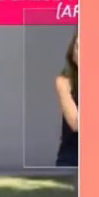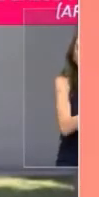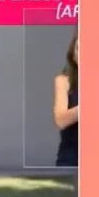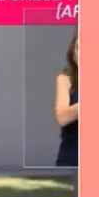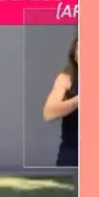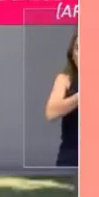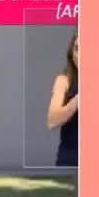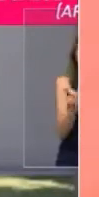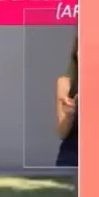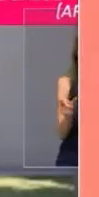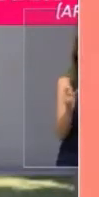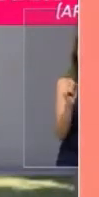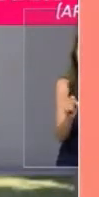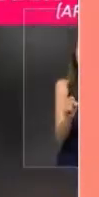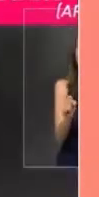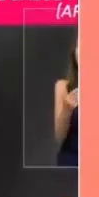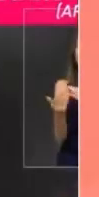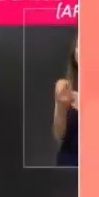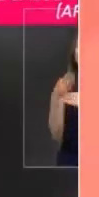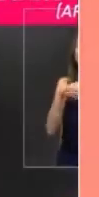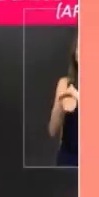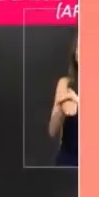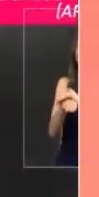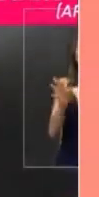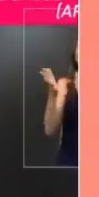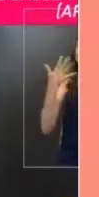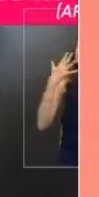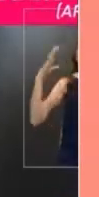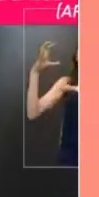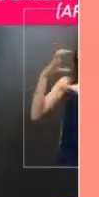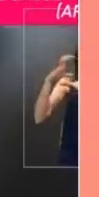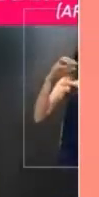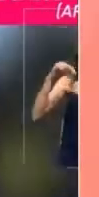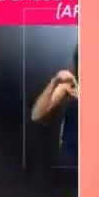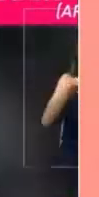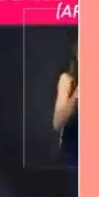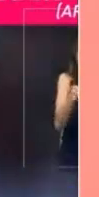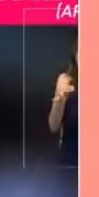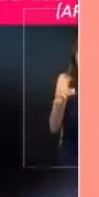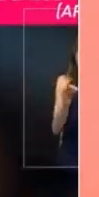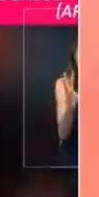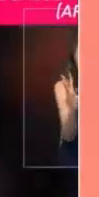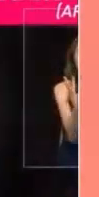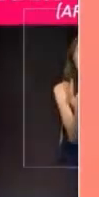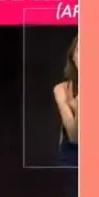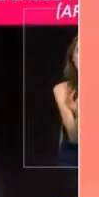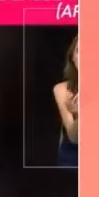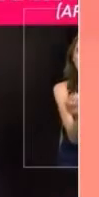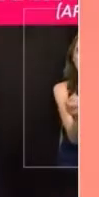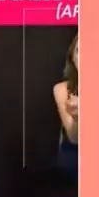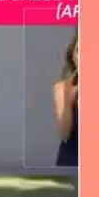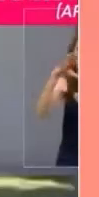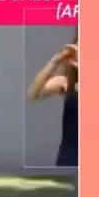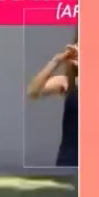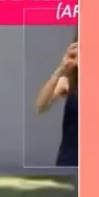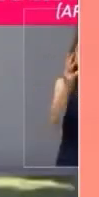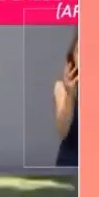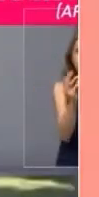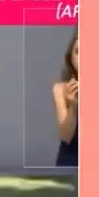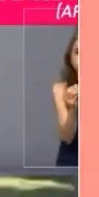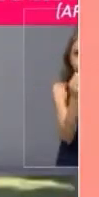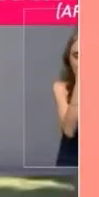penalmente bajo la figura de posesión, digamos, de estos elementos o de estos fármacos que